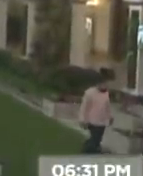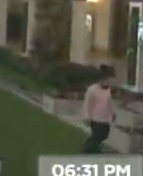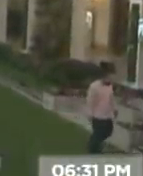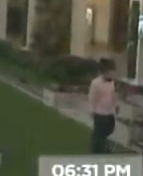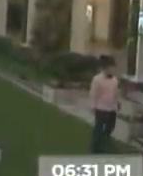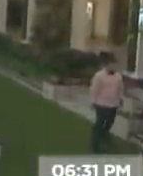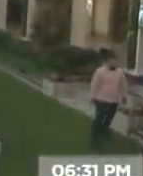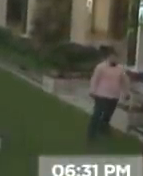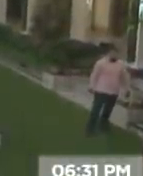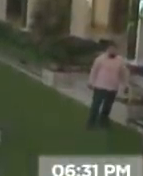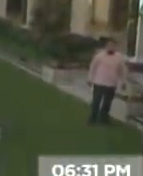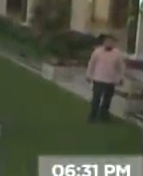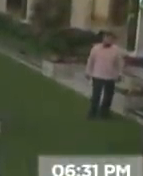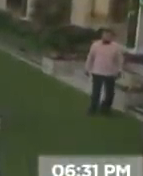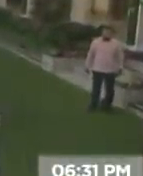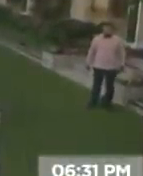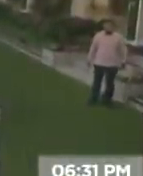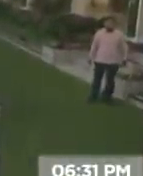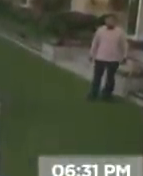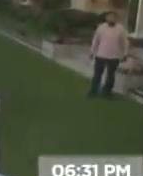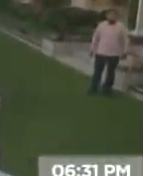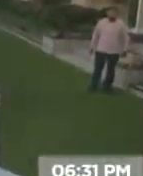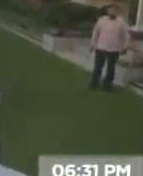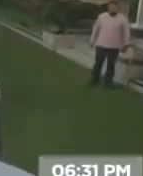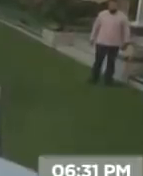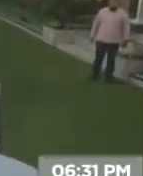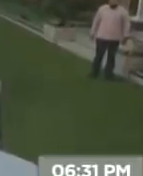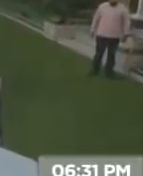información de último minuto boris